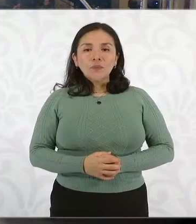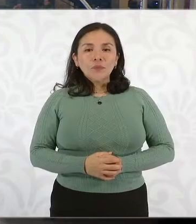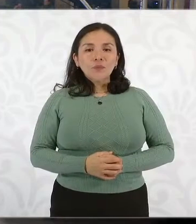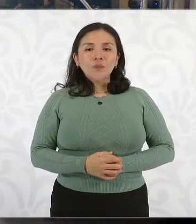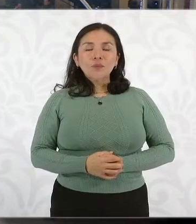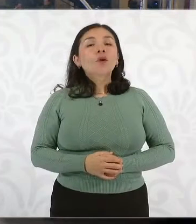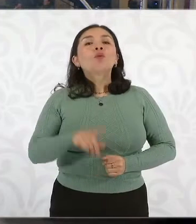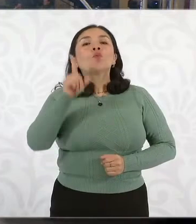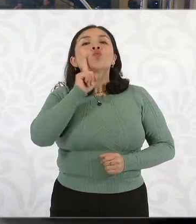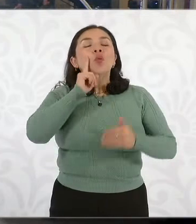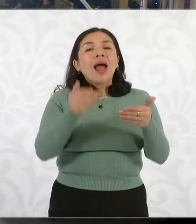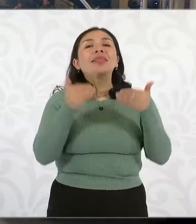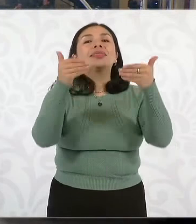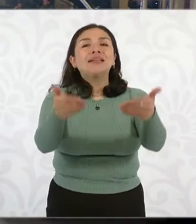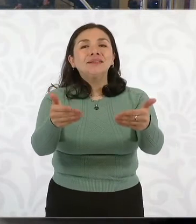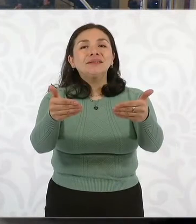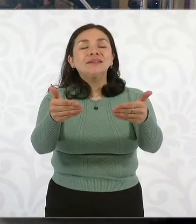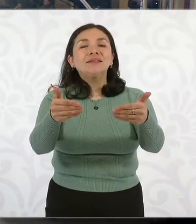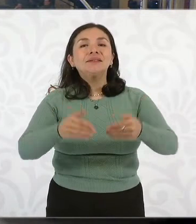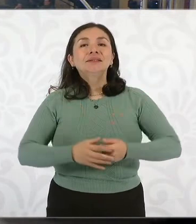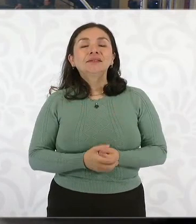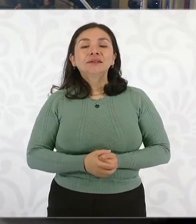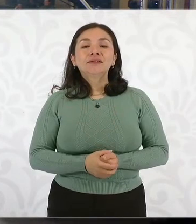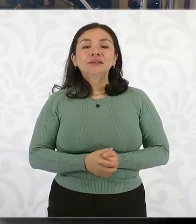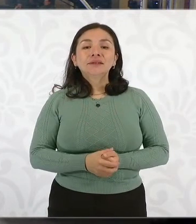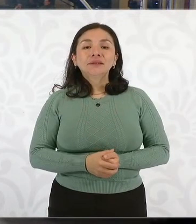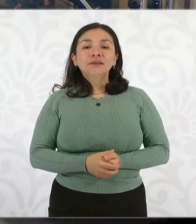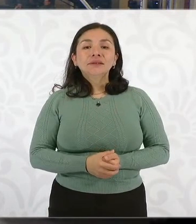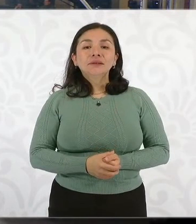Atrás, la compañera que está atrás, que estaba levantando la mano.